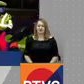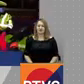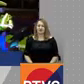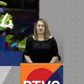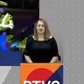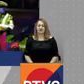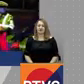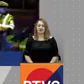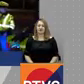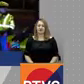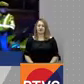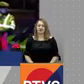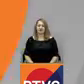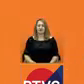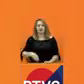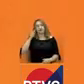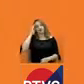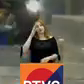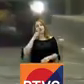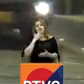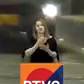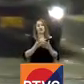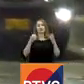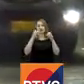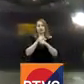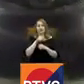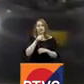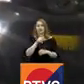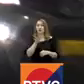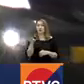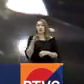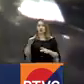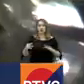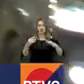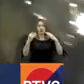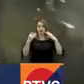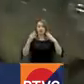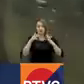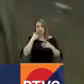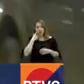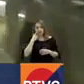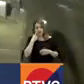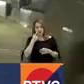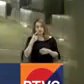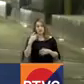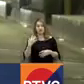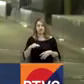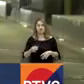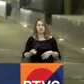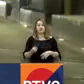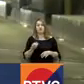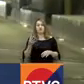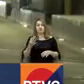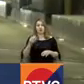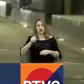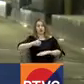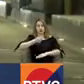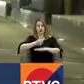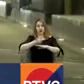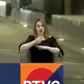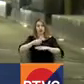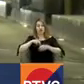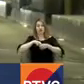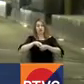damaris que estaba buenas noches para ustedes y para todos los televidentes presten atención a esta cifra porque las autoridades de tránsito y